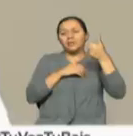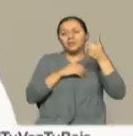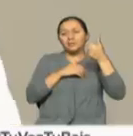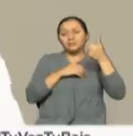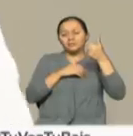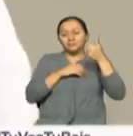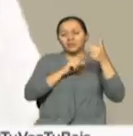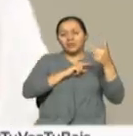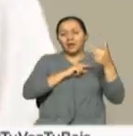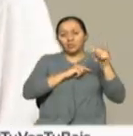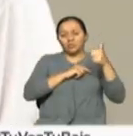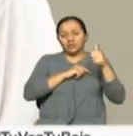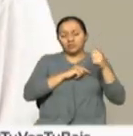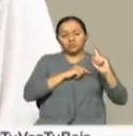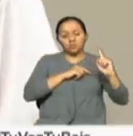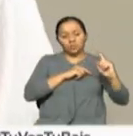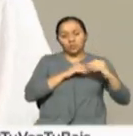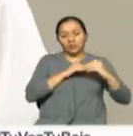10 profesores.